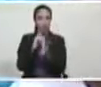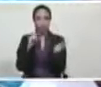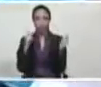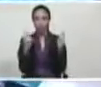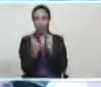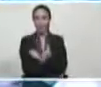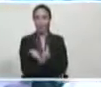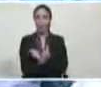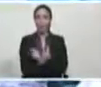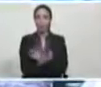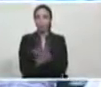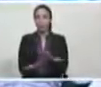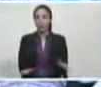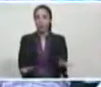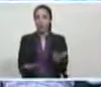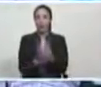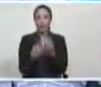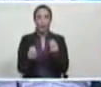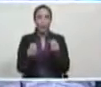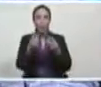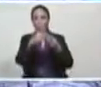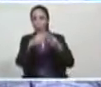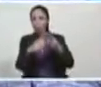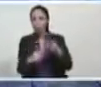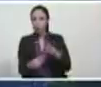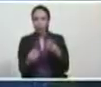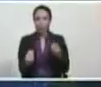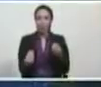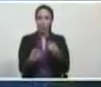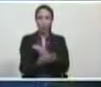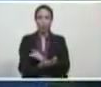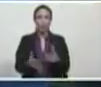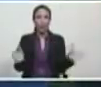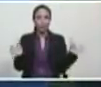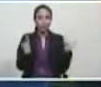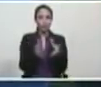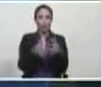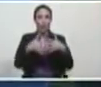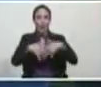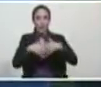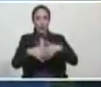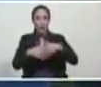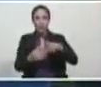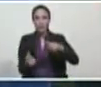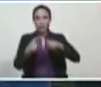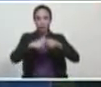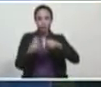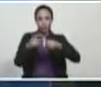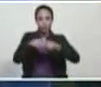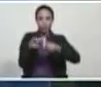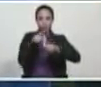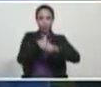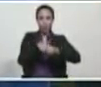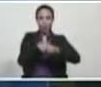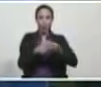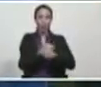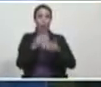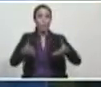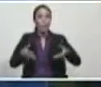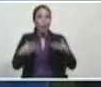sabe, presidente, que aquí convergen todos los sectores industriales, como el caso del sector